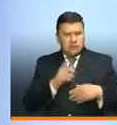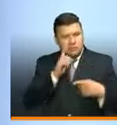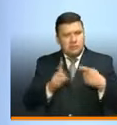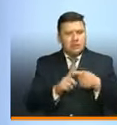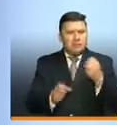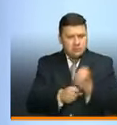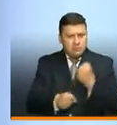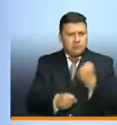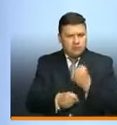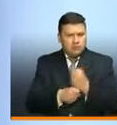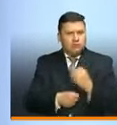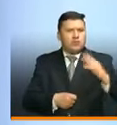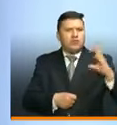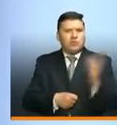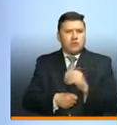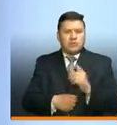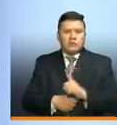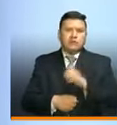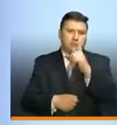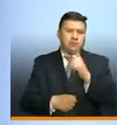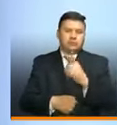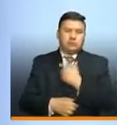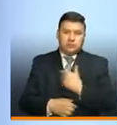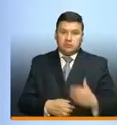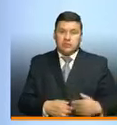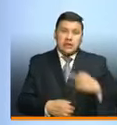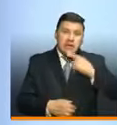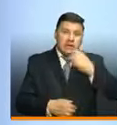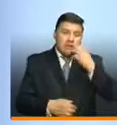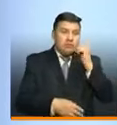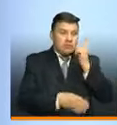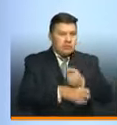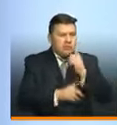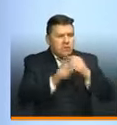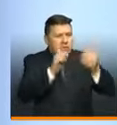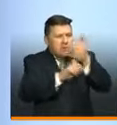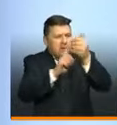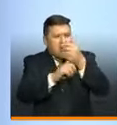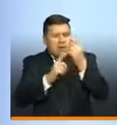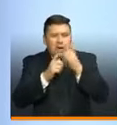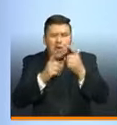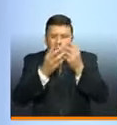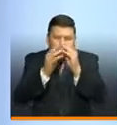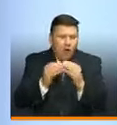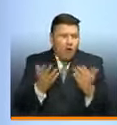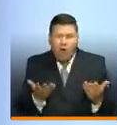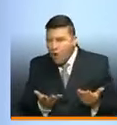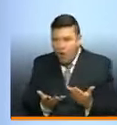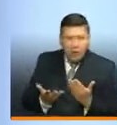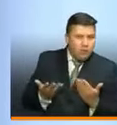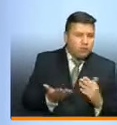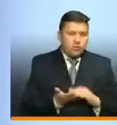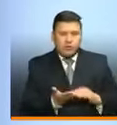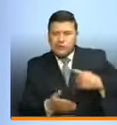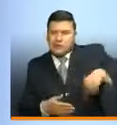trabajando con todo el liderazgo del presidente Iván Duque en identificar la manera en que podemos